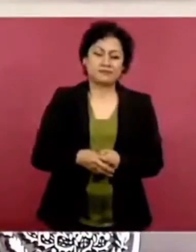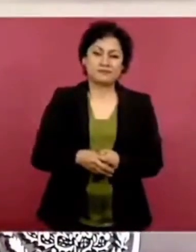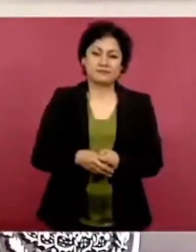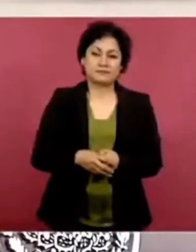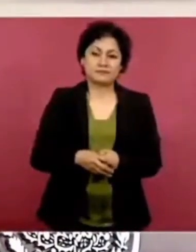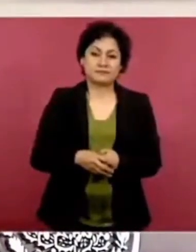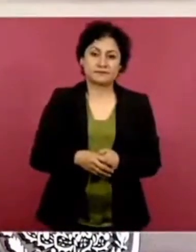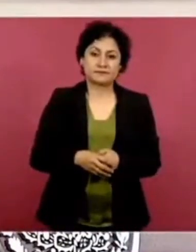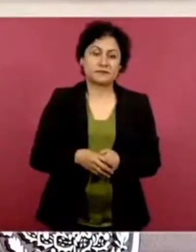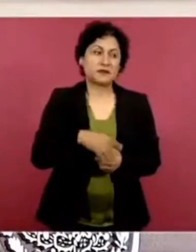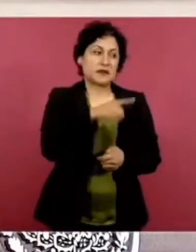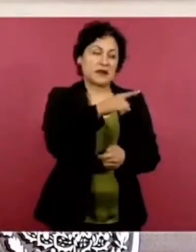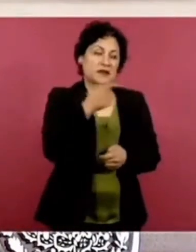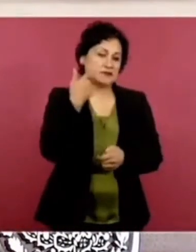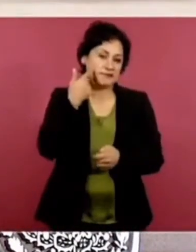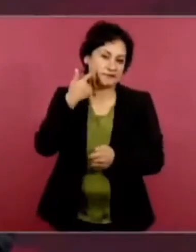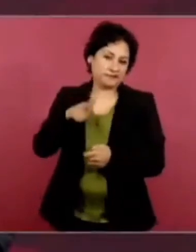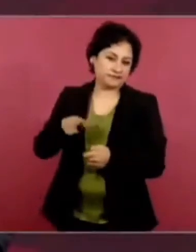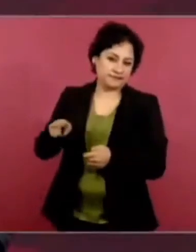no les gustaba